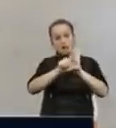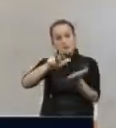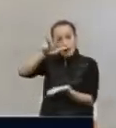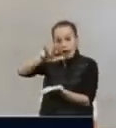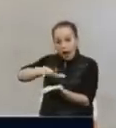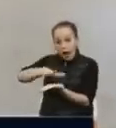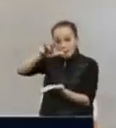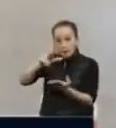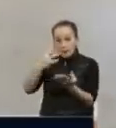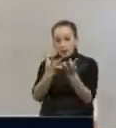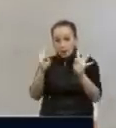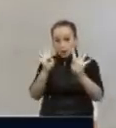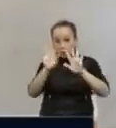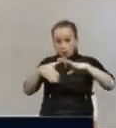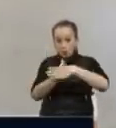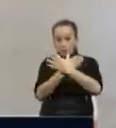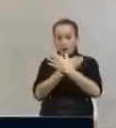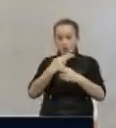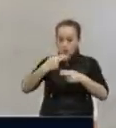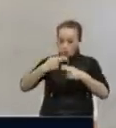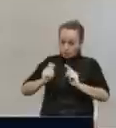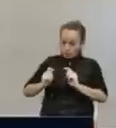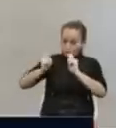ustedes, denominamos